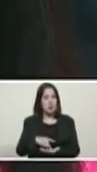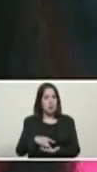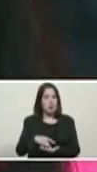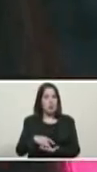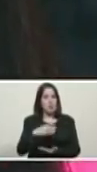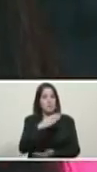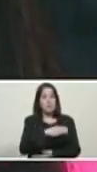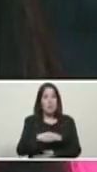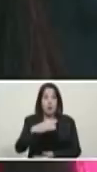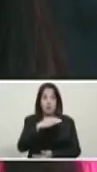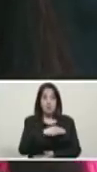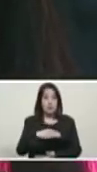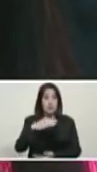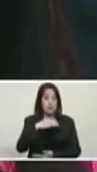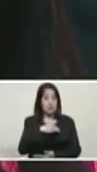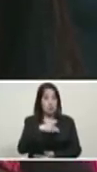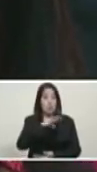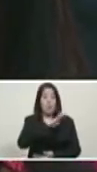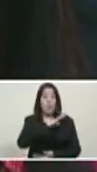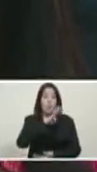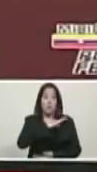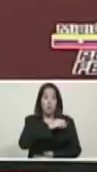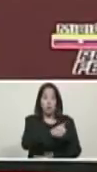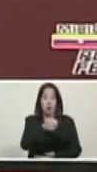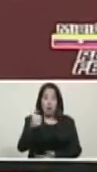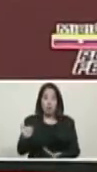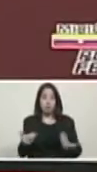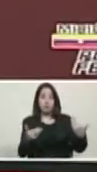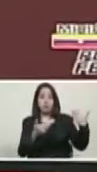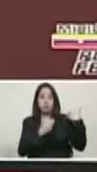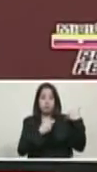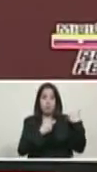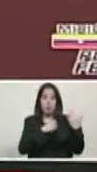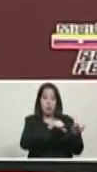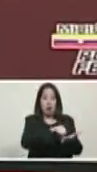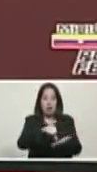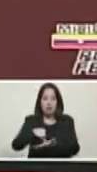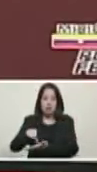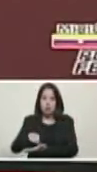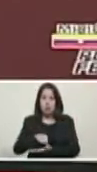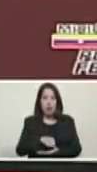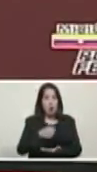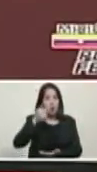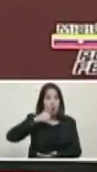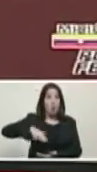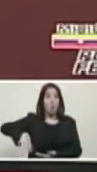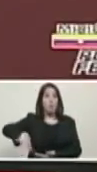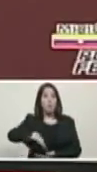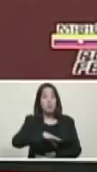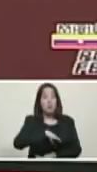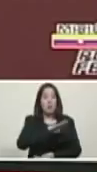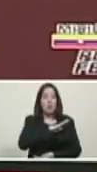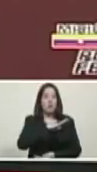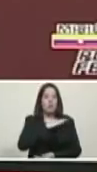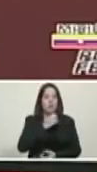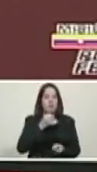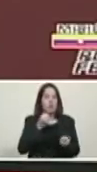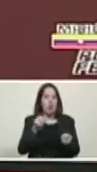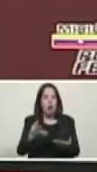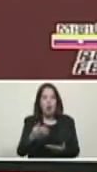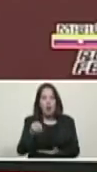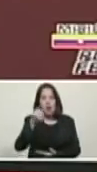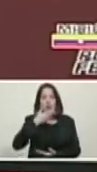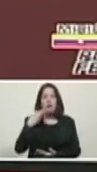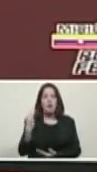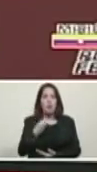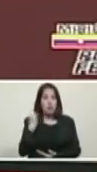ustedes hagan esta misión de ustedes porque esas ciudades y nuestros pueblos le pertenecen a la juventud yo quiero buenas